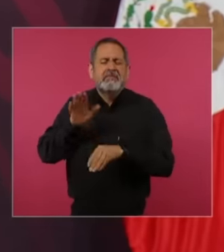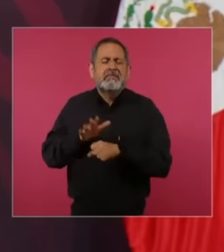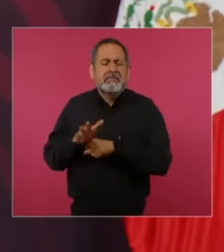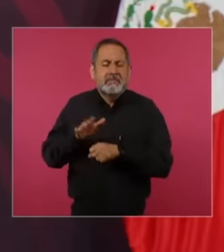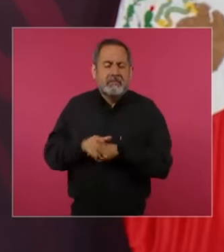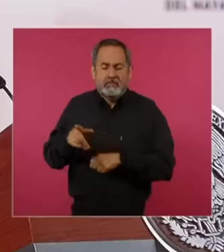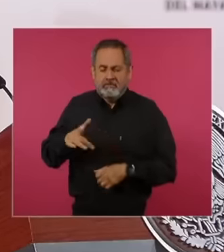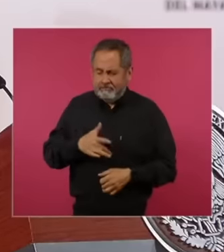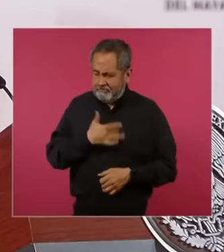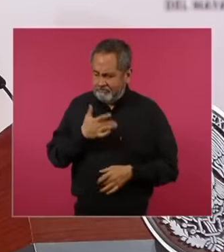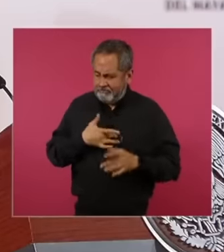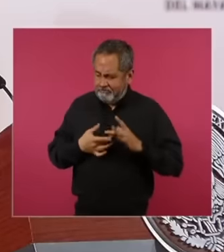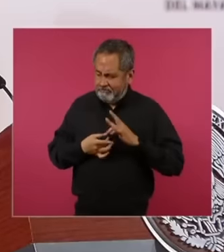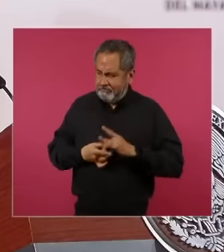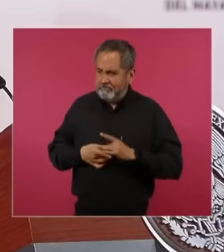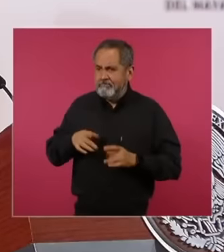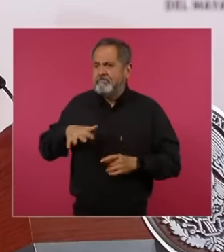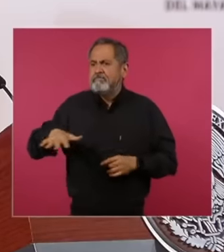el humanismo.